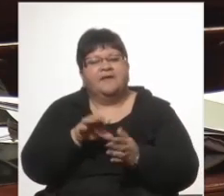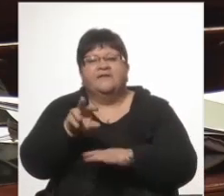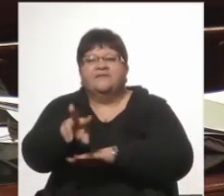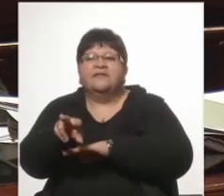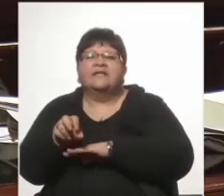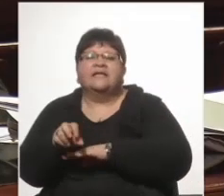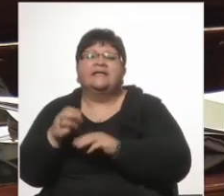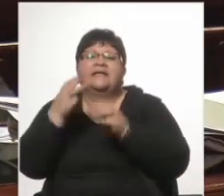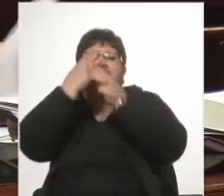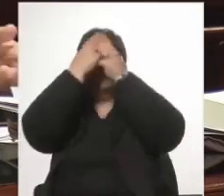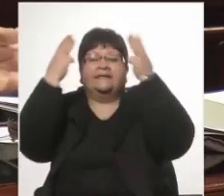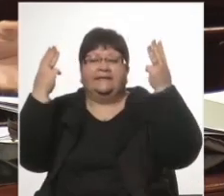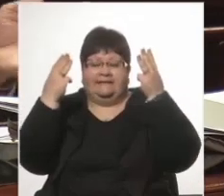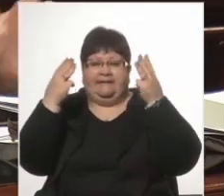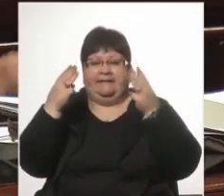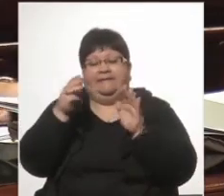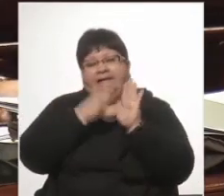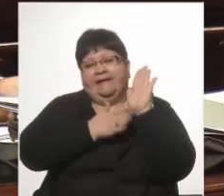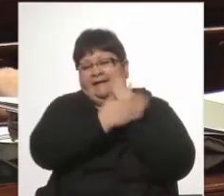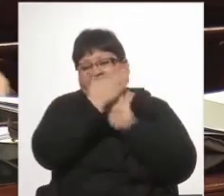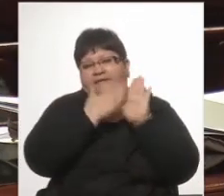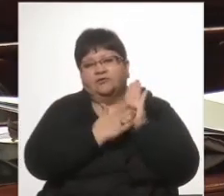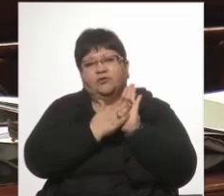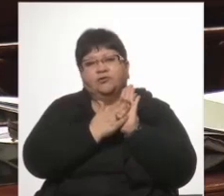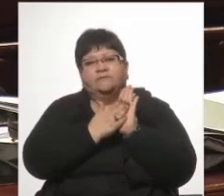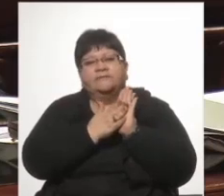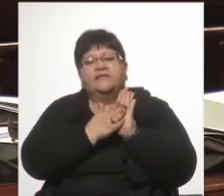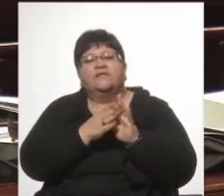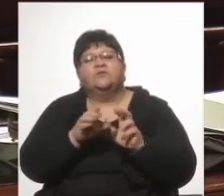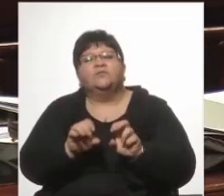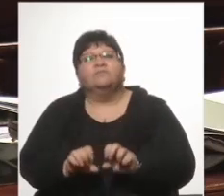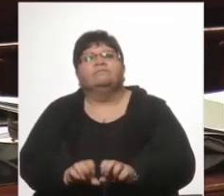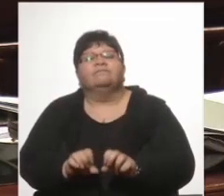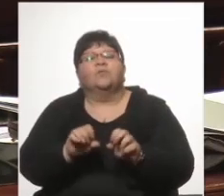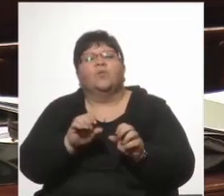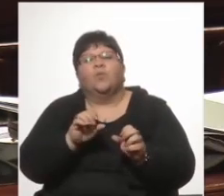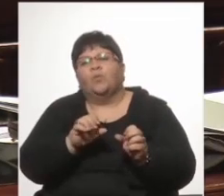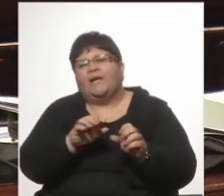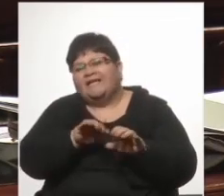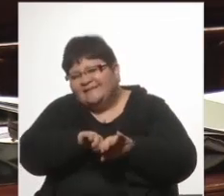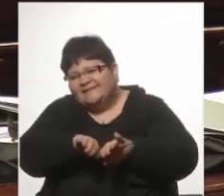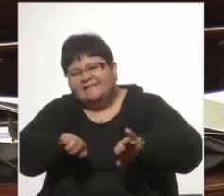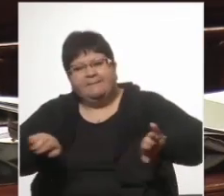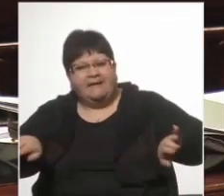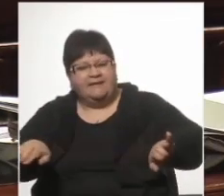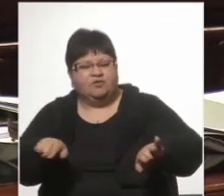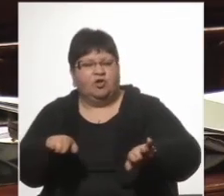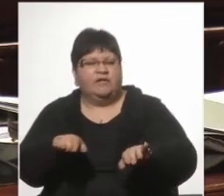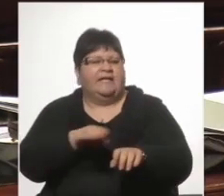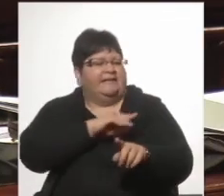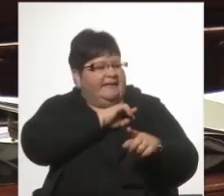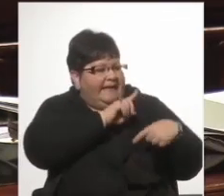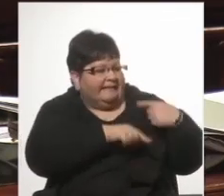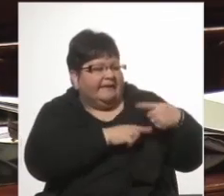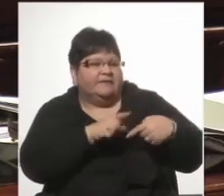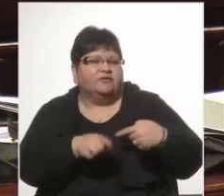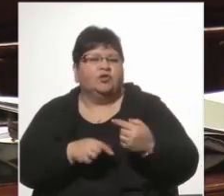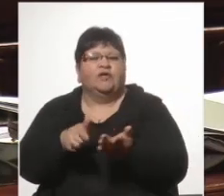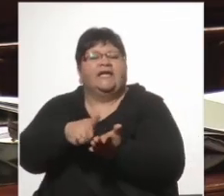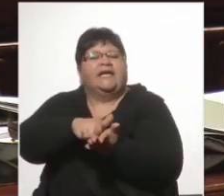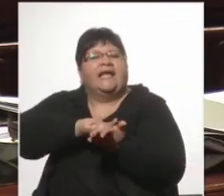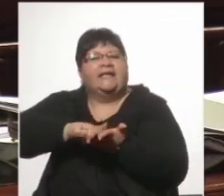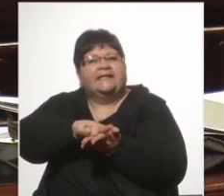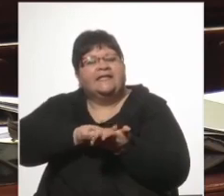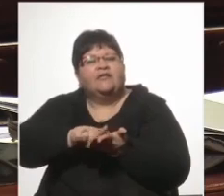dos leyes suponen un quiebre en la tradición jurídica latino-romana a la que responde en su generalidad nuestra organización